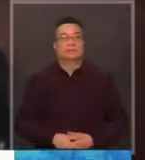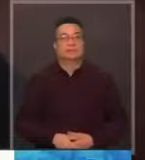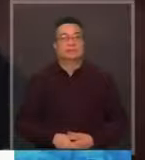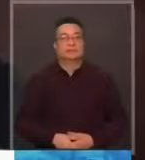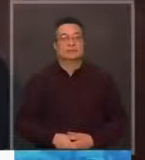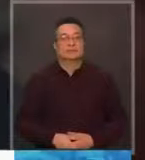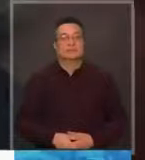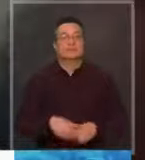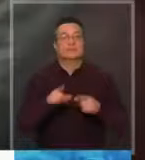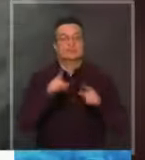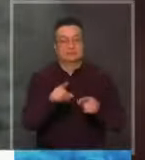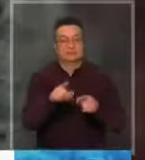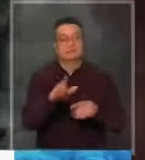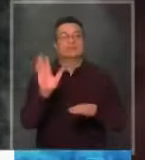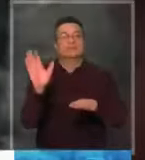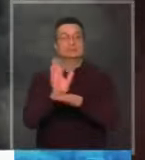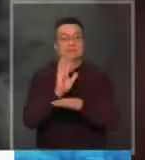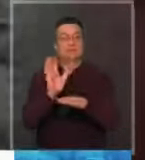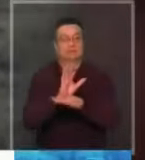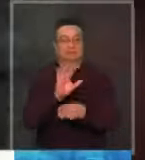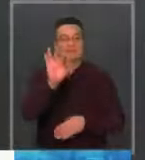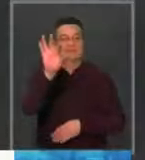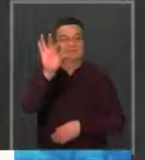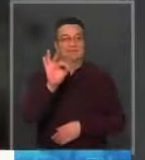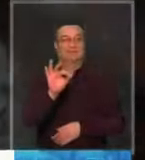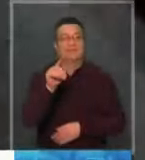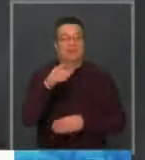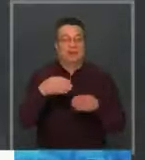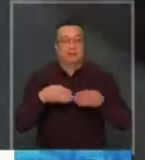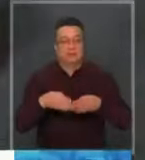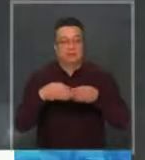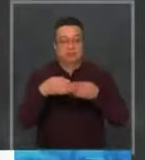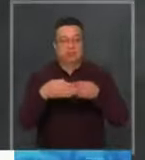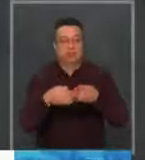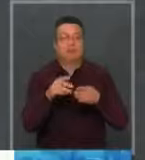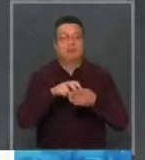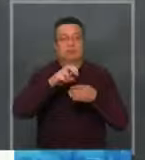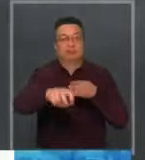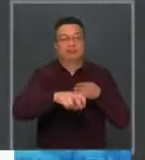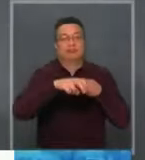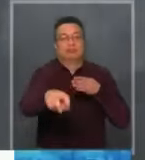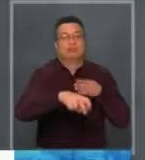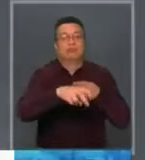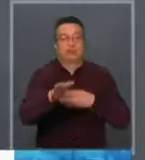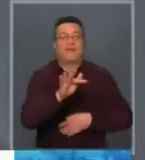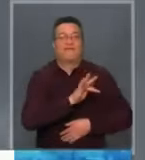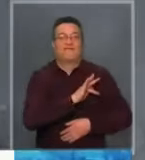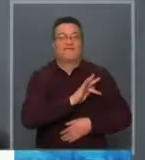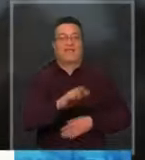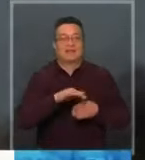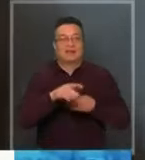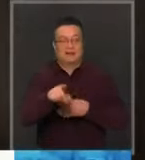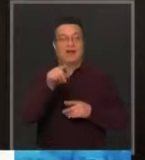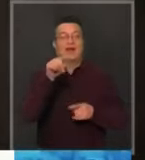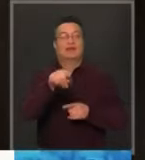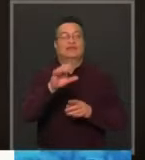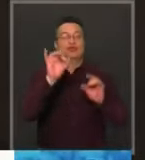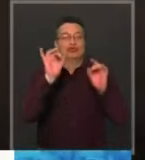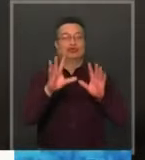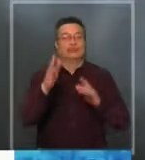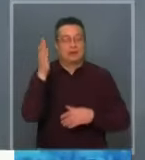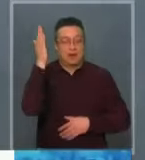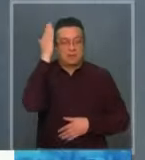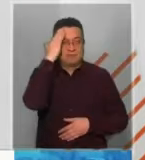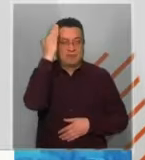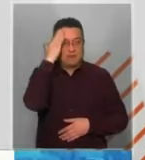Así retrató Steven Spielberg el desembarco de miles de soldados a la playa Omaha en Francia, lugar simbólico que perdura en la memoria